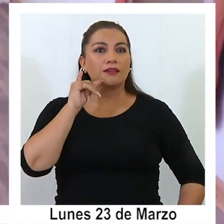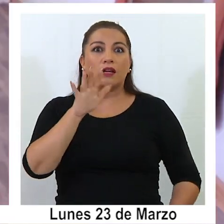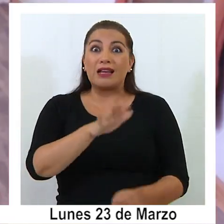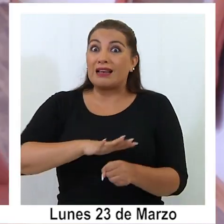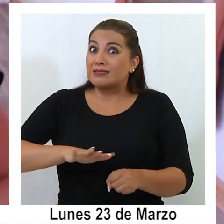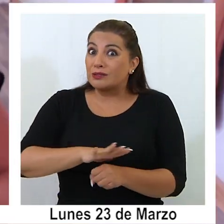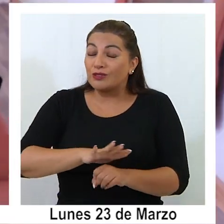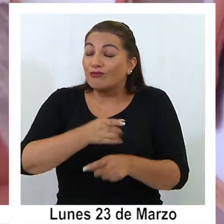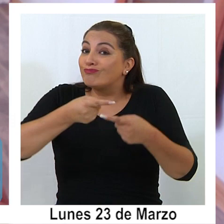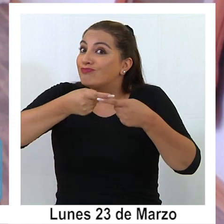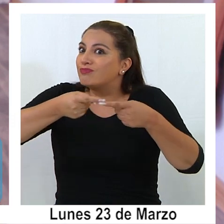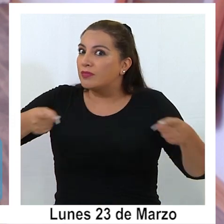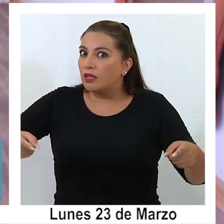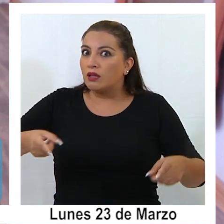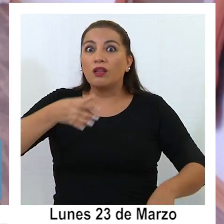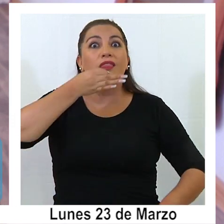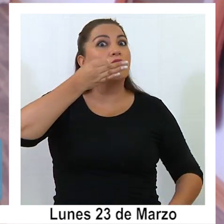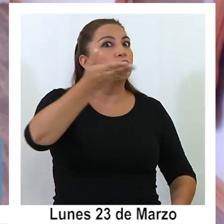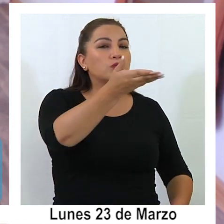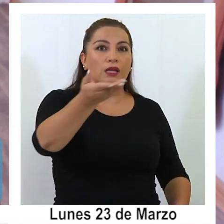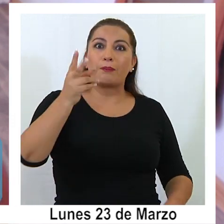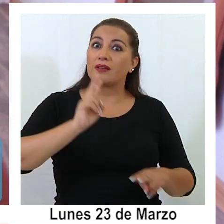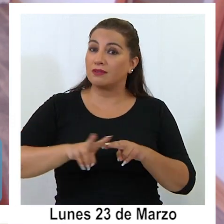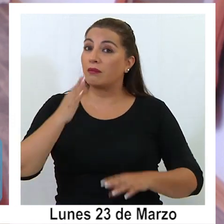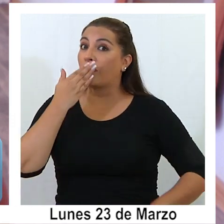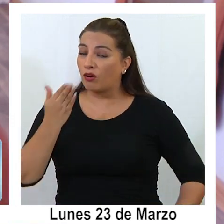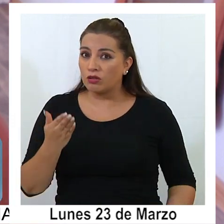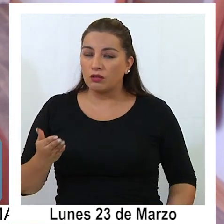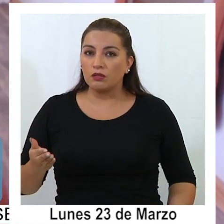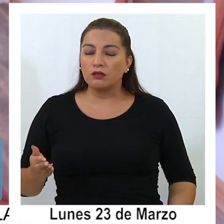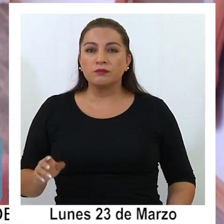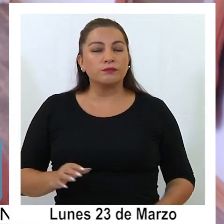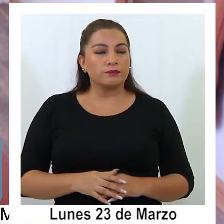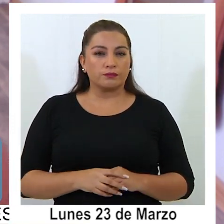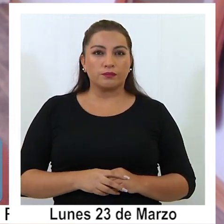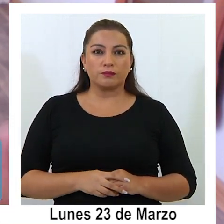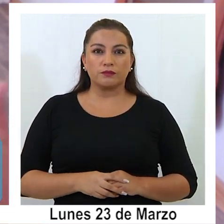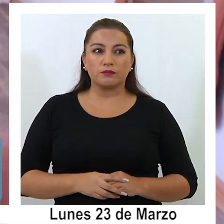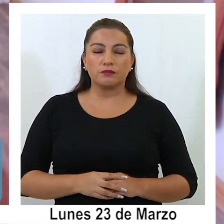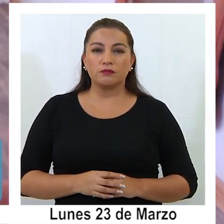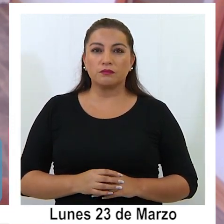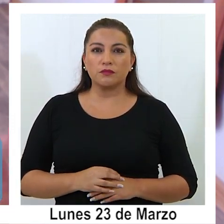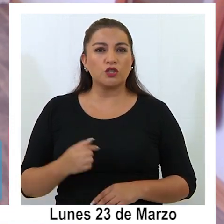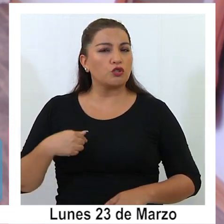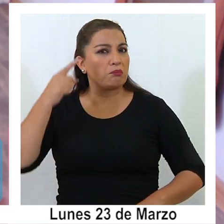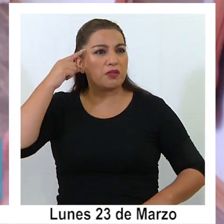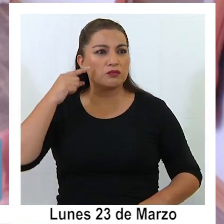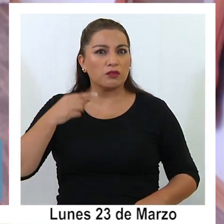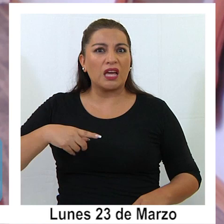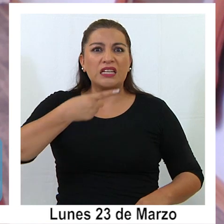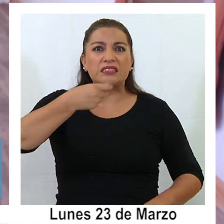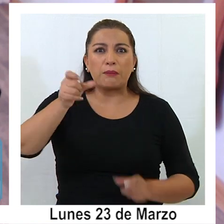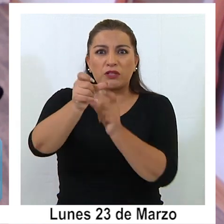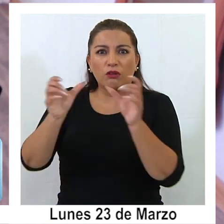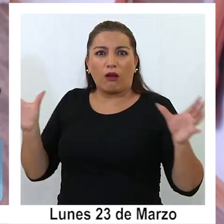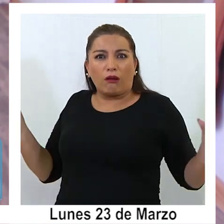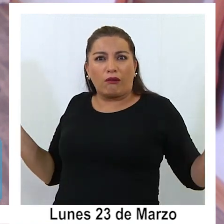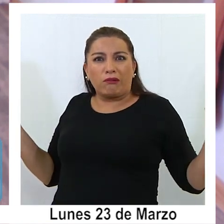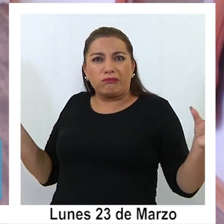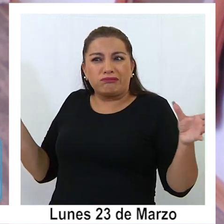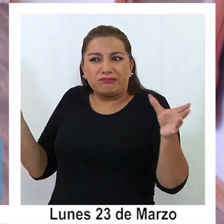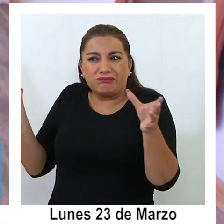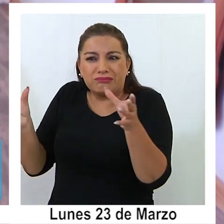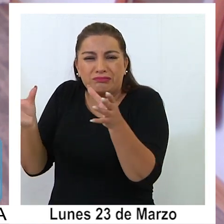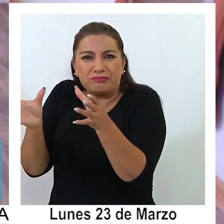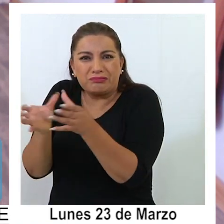para nada fue así, y esto lo quiero hacer saber para que esto mejore. Nos acumularon, yo diría, más de 100 personas en un